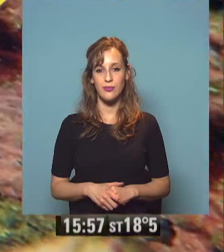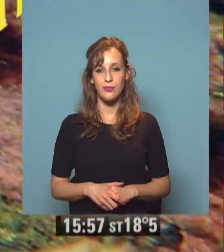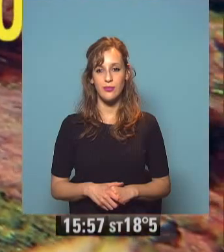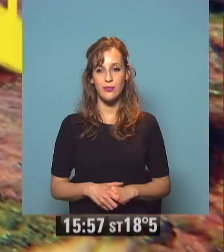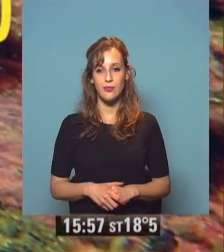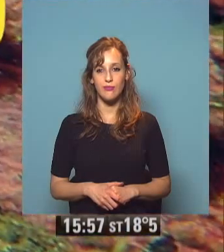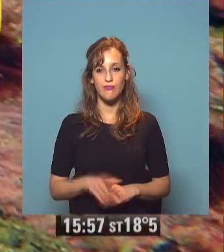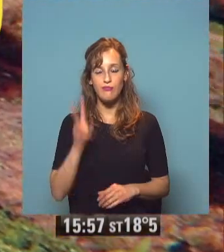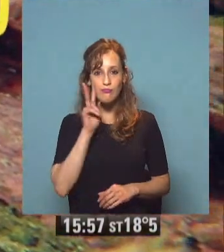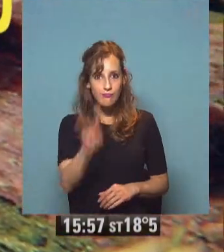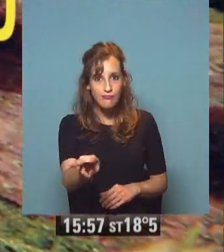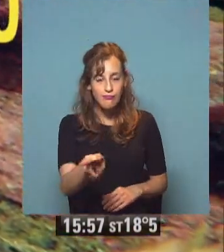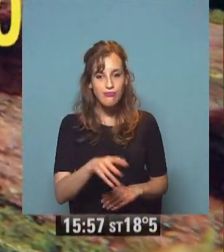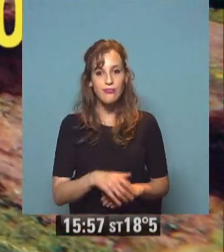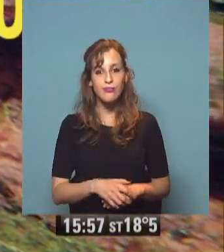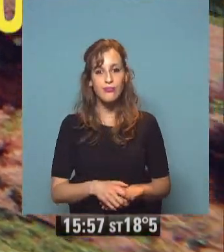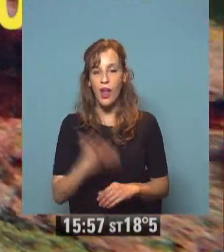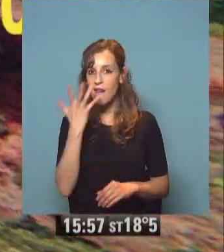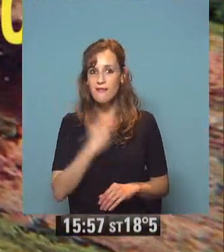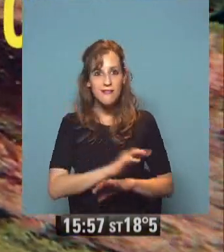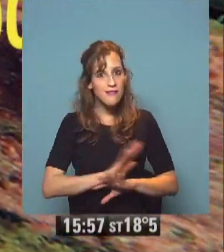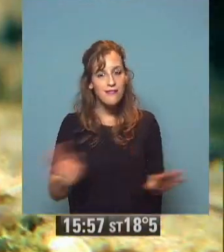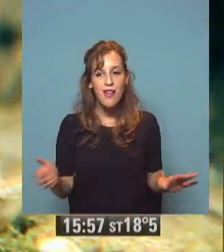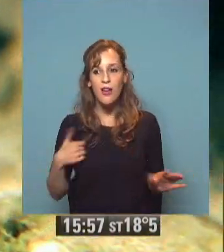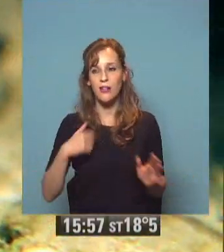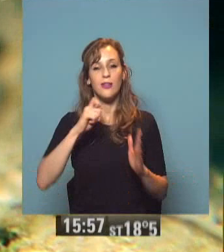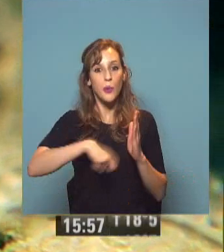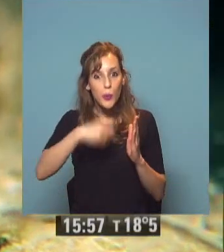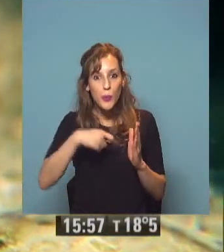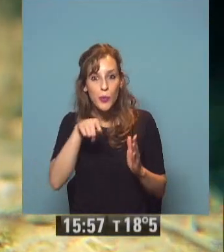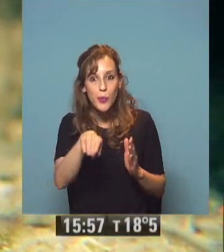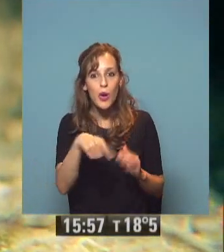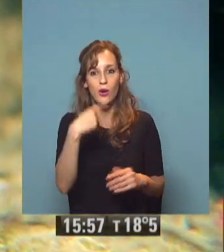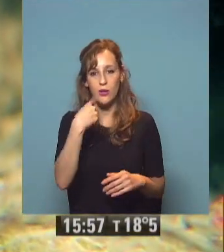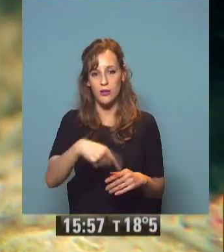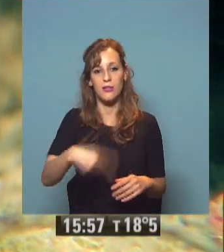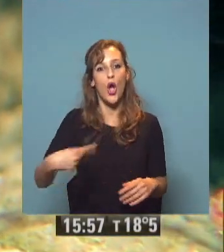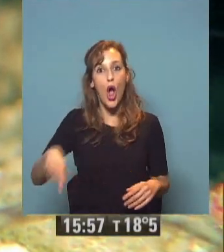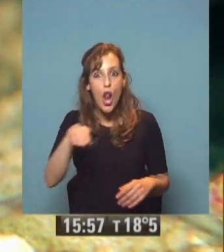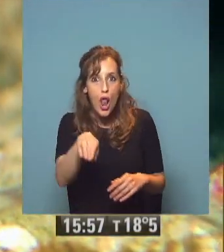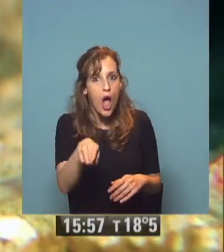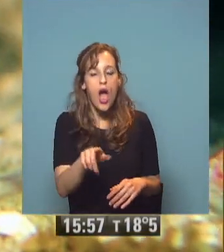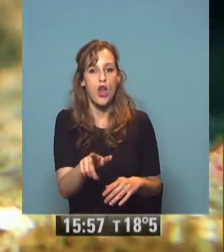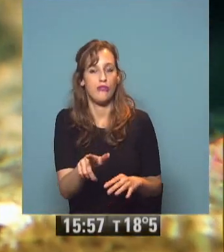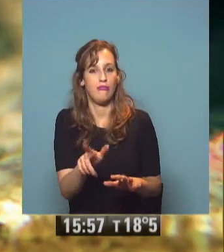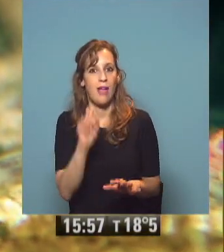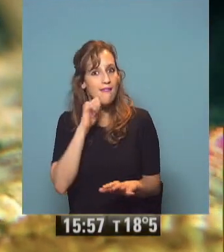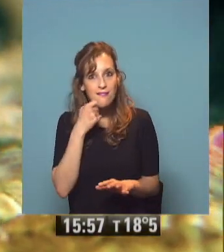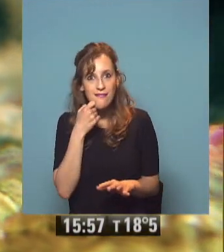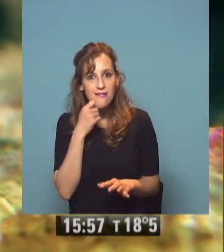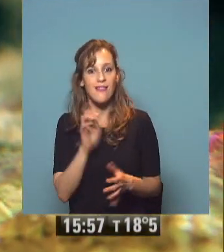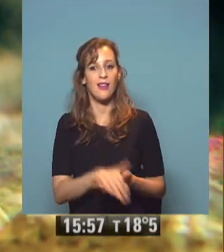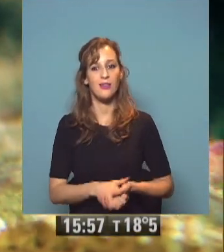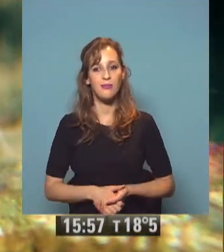Miren ese camarón pintado. Me encanta poder filmarlos, ver los colores que tienen y sus pequeños movimientos.